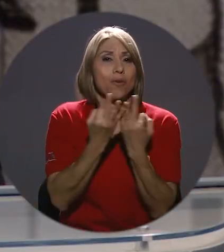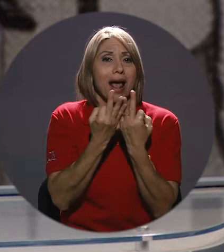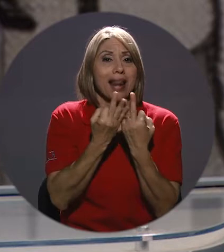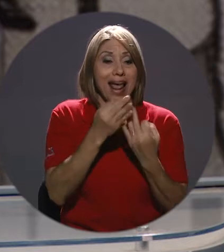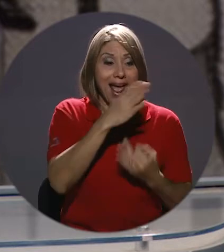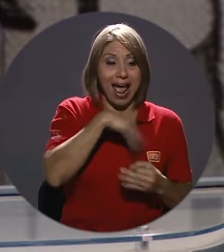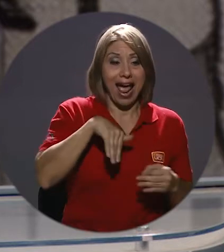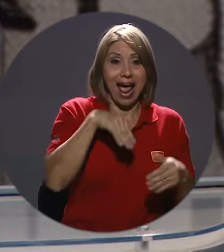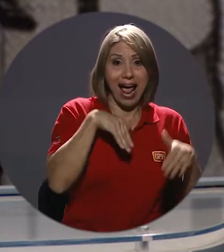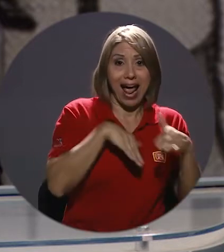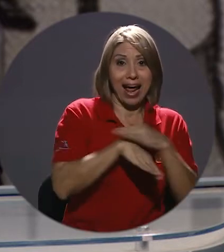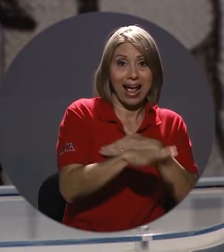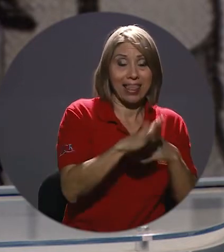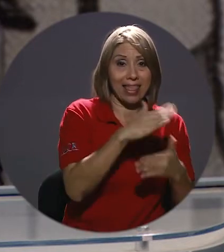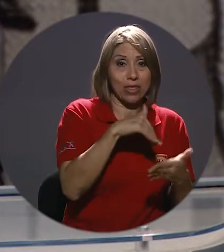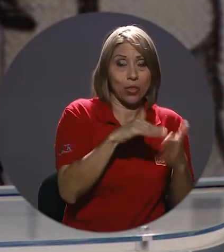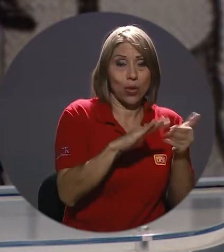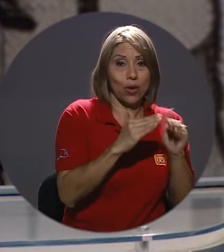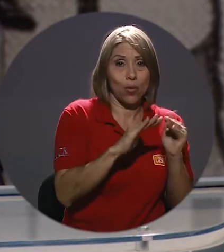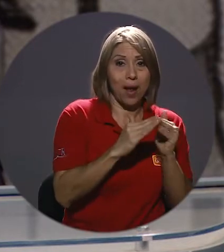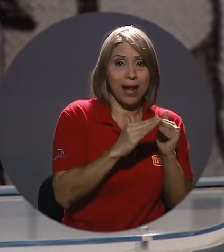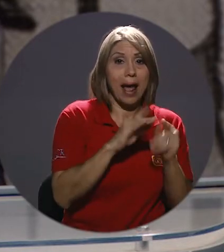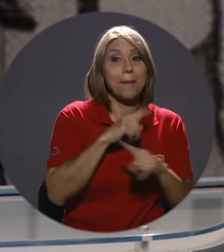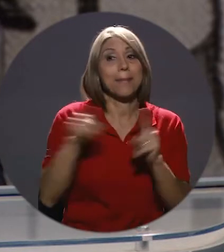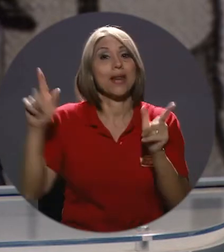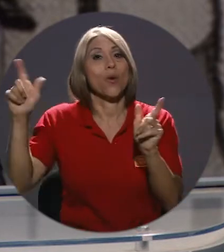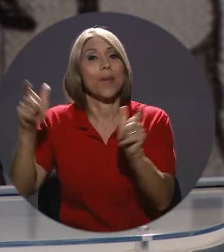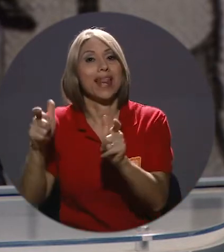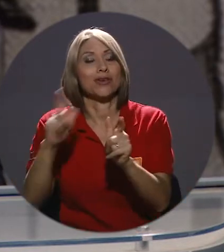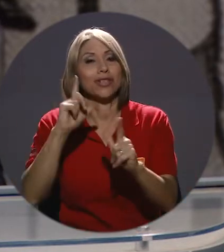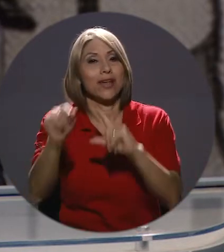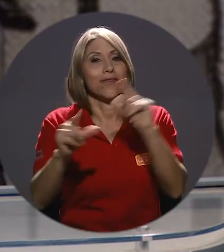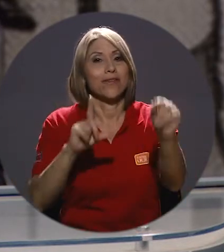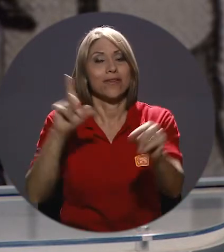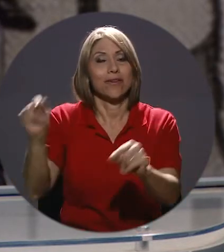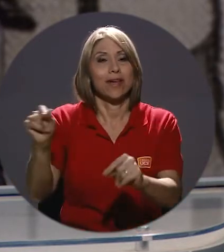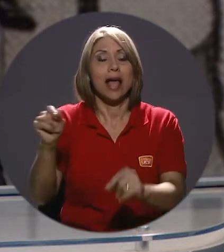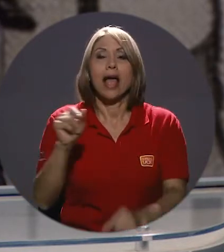urbana y menos en la población rural, ¿verdad? Cerca del 43%